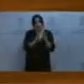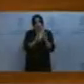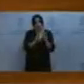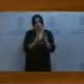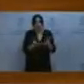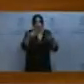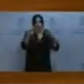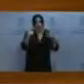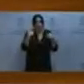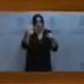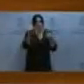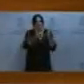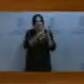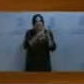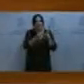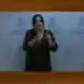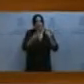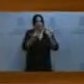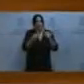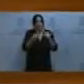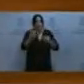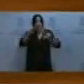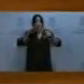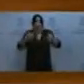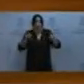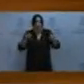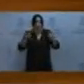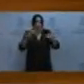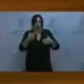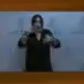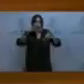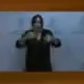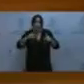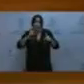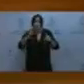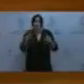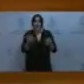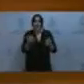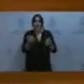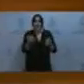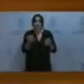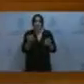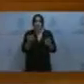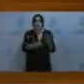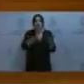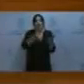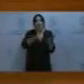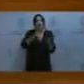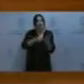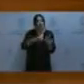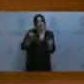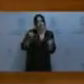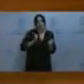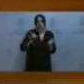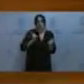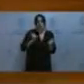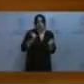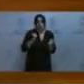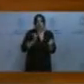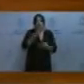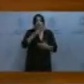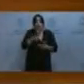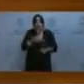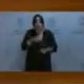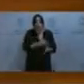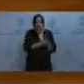de calidad no están asegurados. Lo único asegurado son los abusivos impuestos. Por eso, en esta ocasión, le pedimos